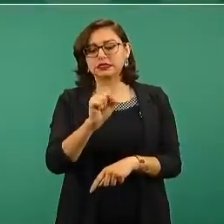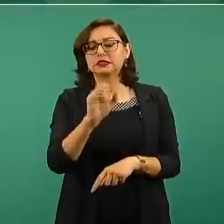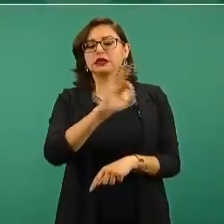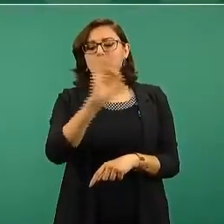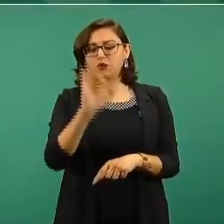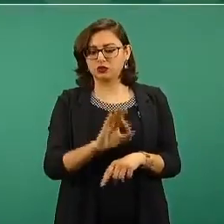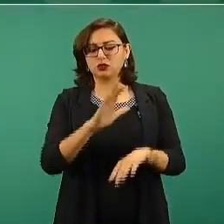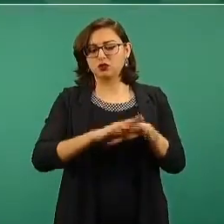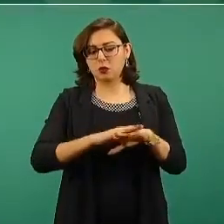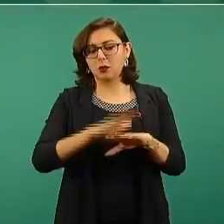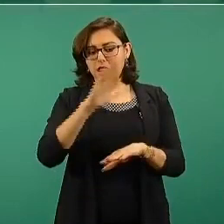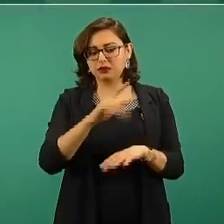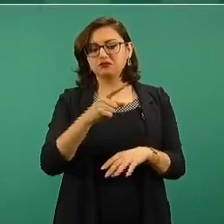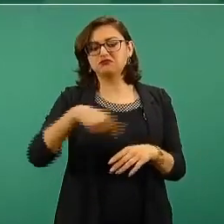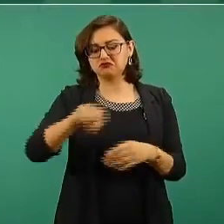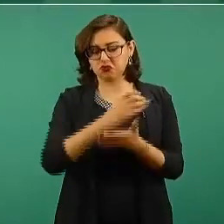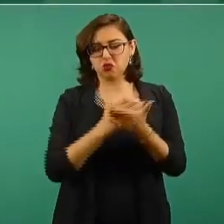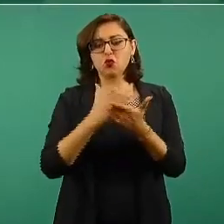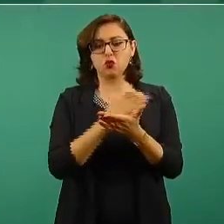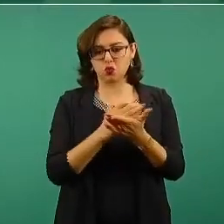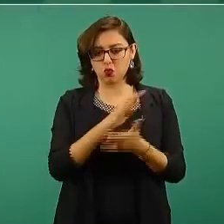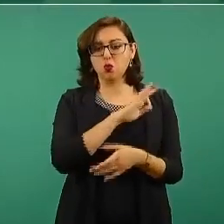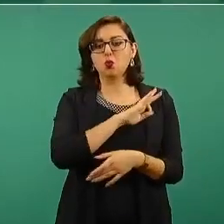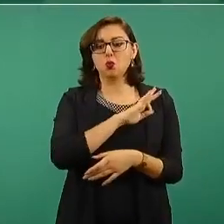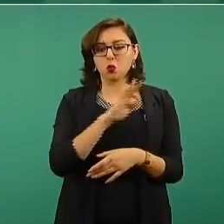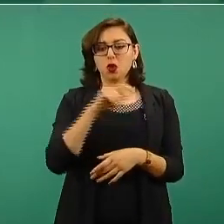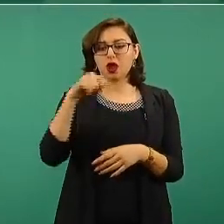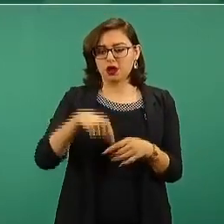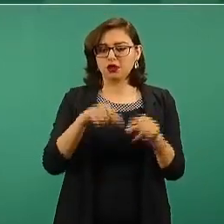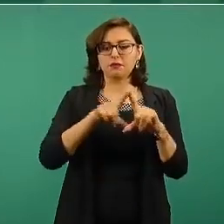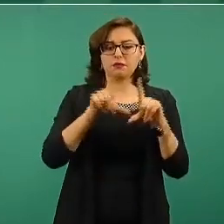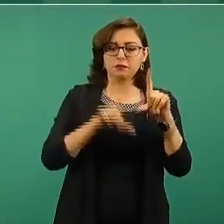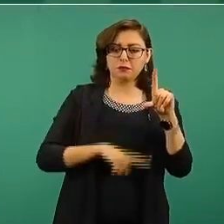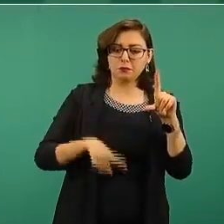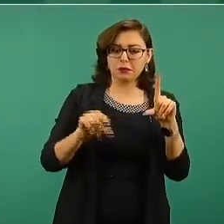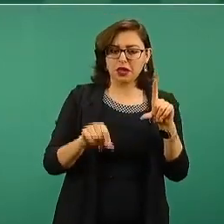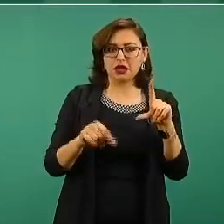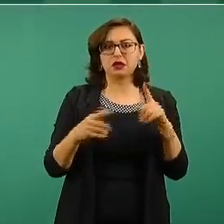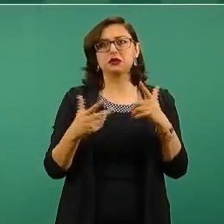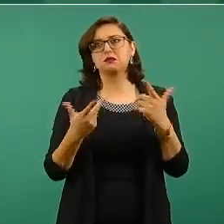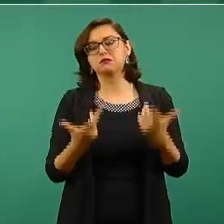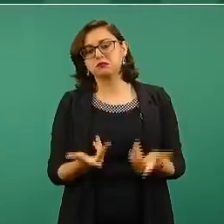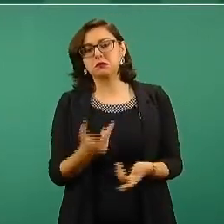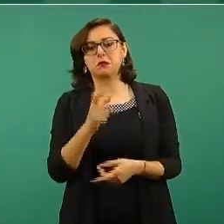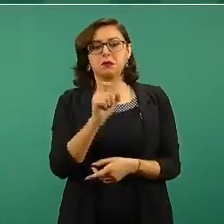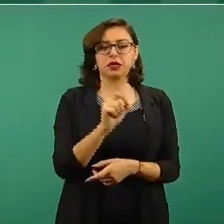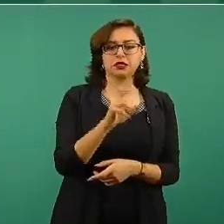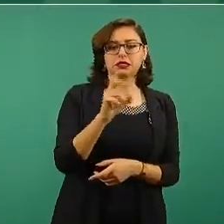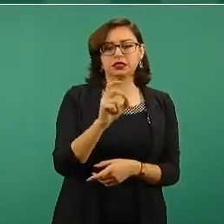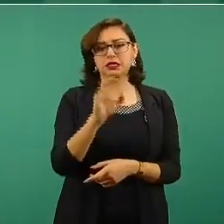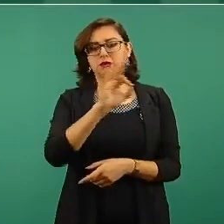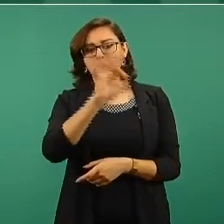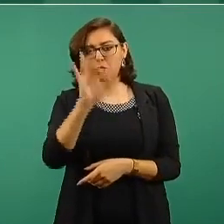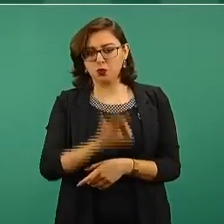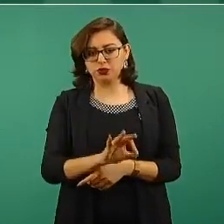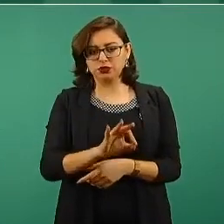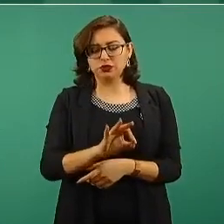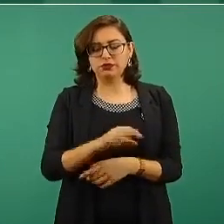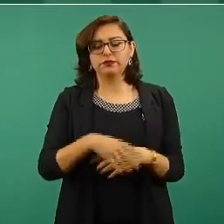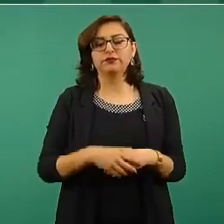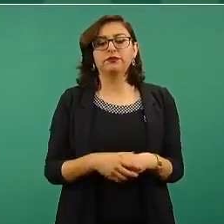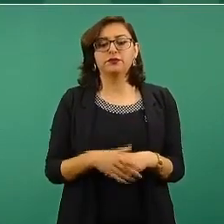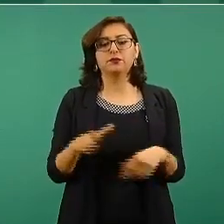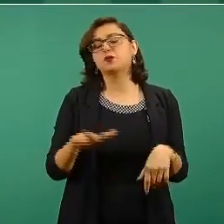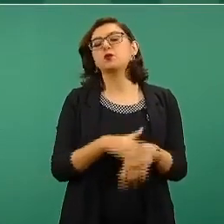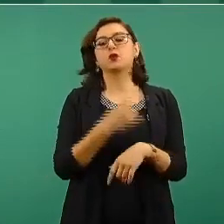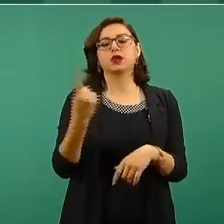en la mayor parte de los países, y aquí en México oscila entre bajarlo hasta 20-30% esa posibilidad,